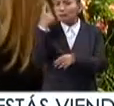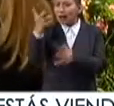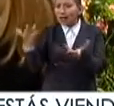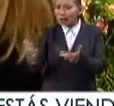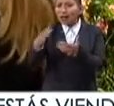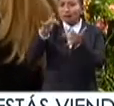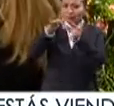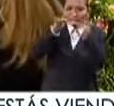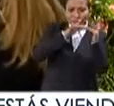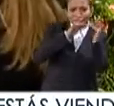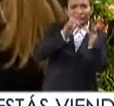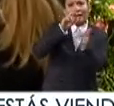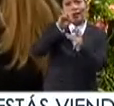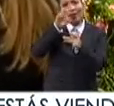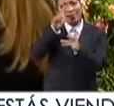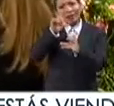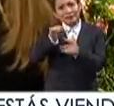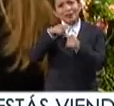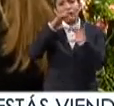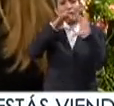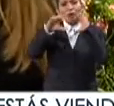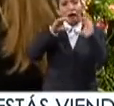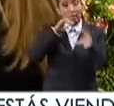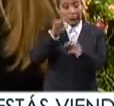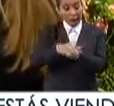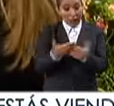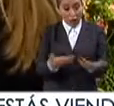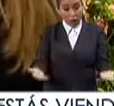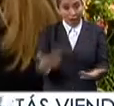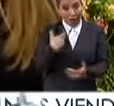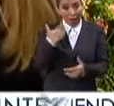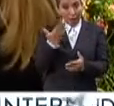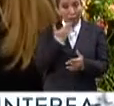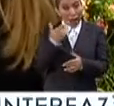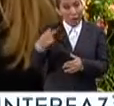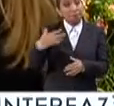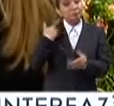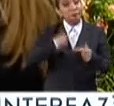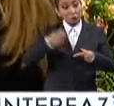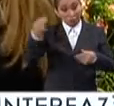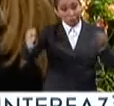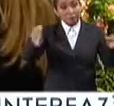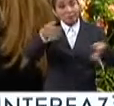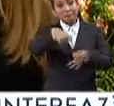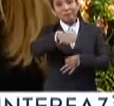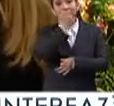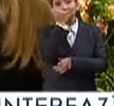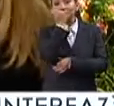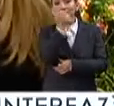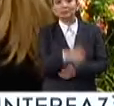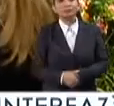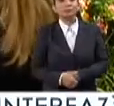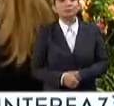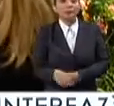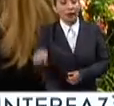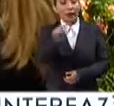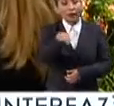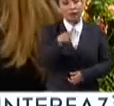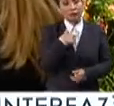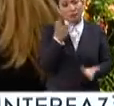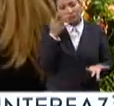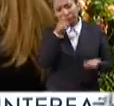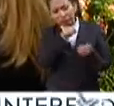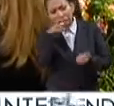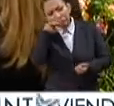redes y comunicación y sobre todo ahora hemos tenido muy buena respuesta por parte de los alumnos que están